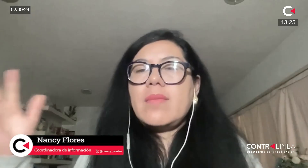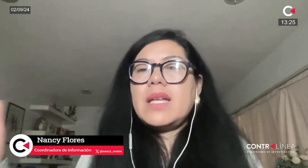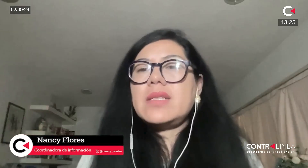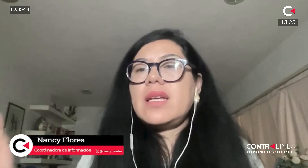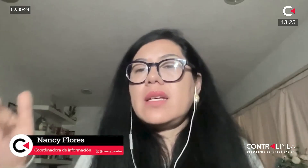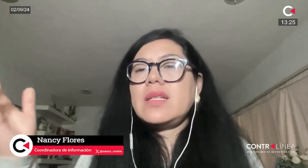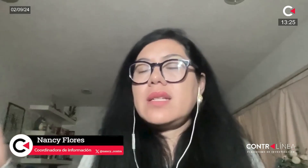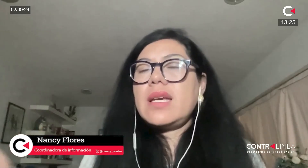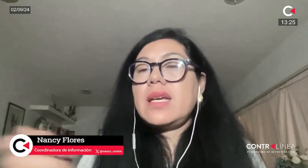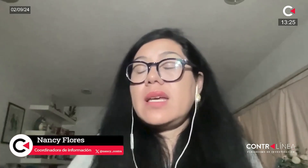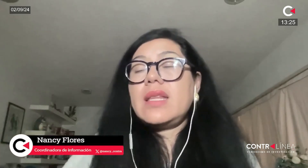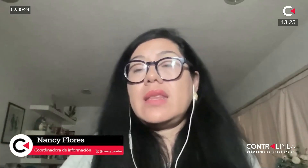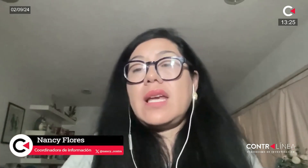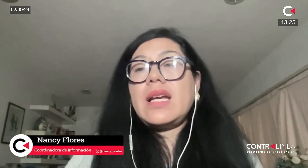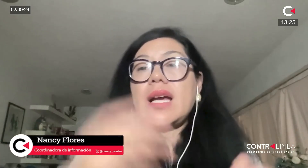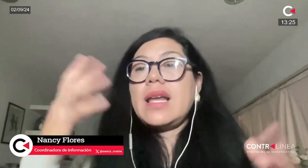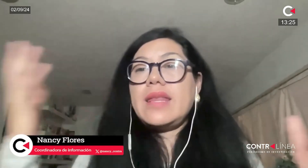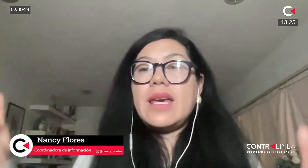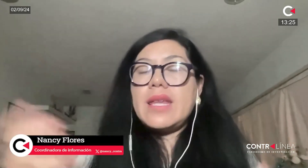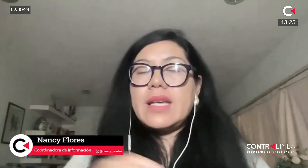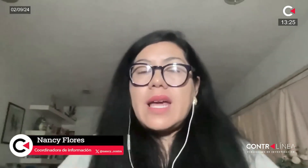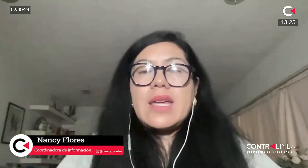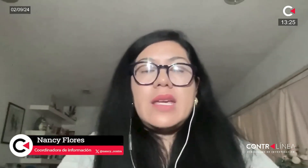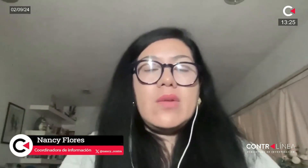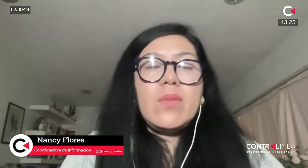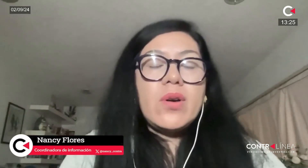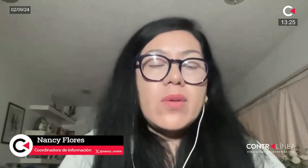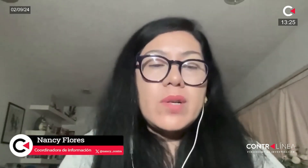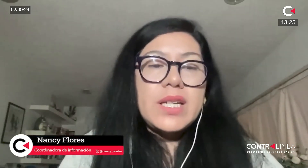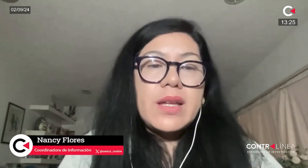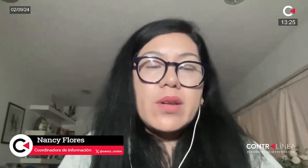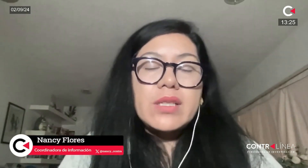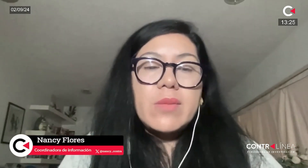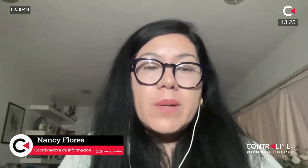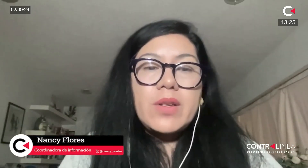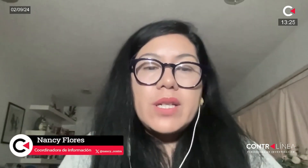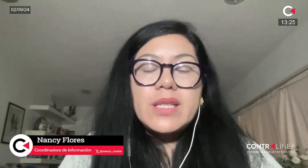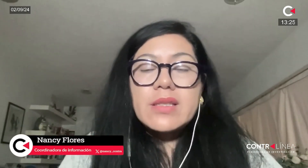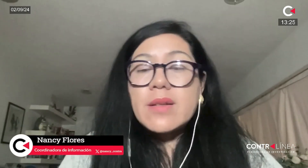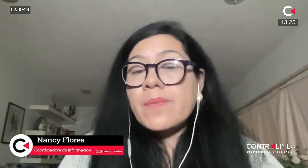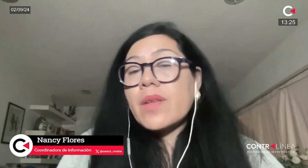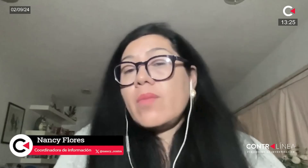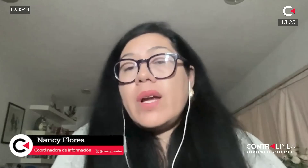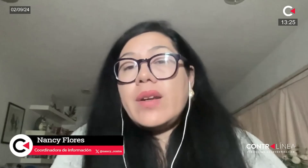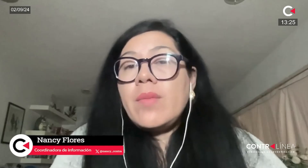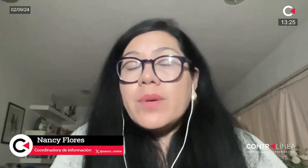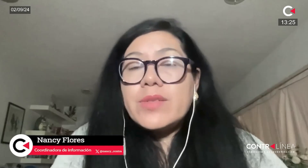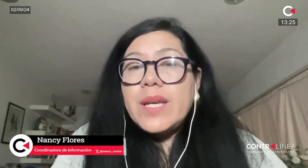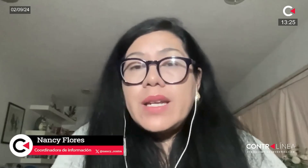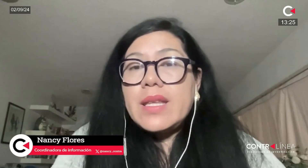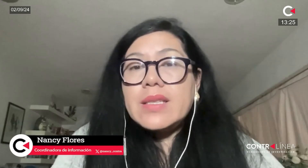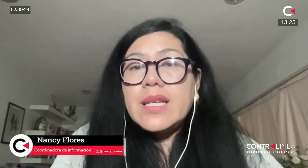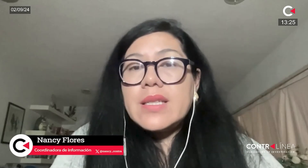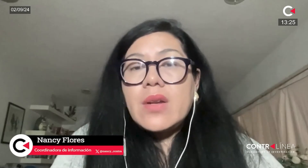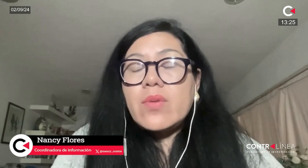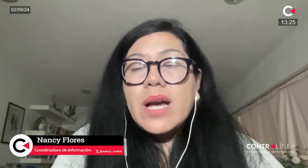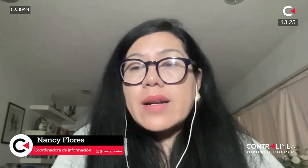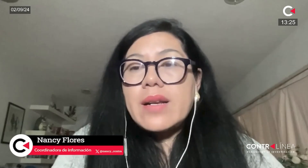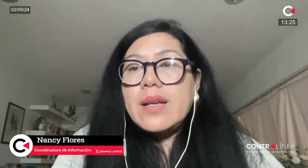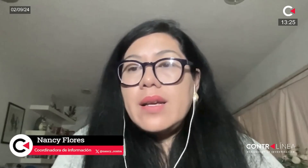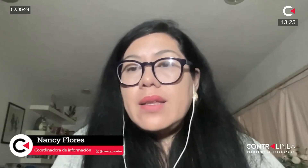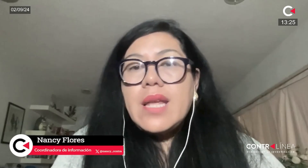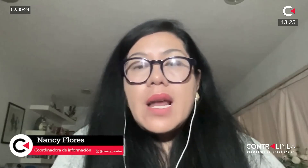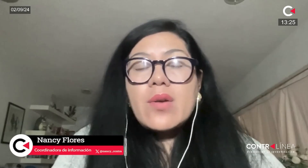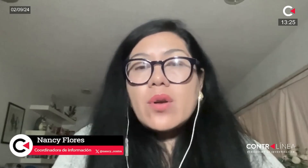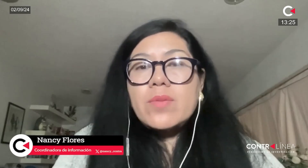y que además se tenga la idea de que ahí hubo comunicadores o periodistas. Bueno, pues viene desde ese